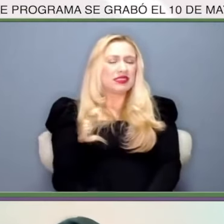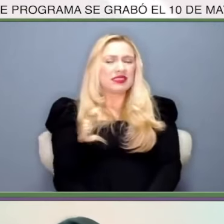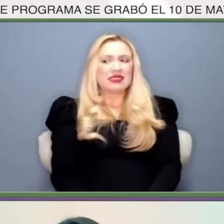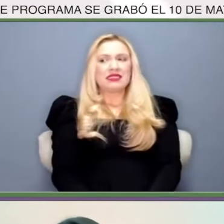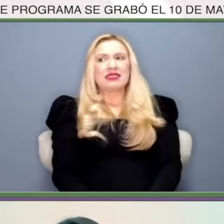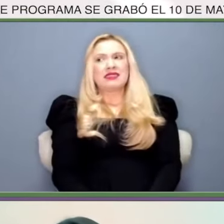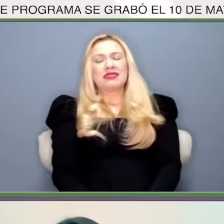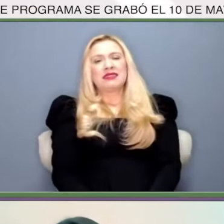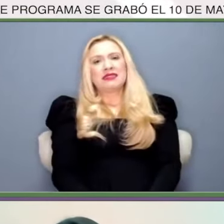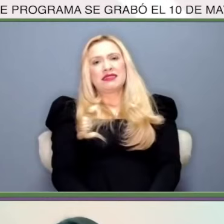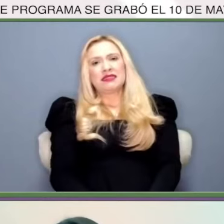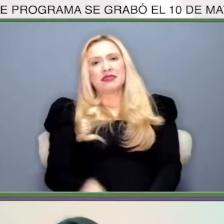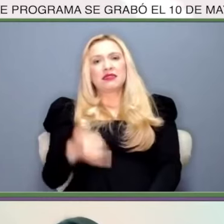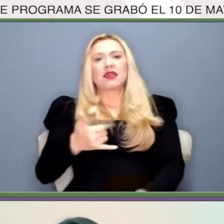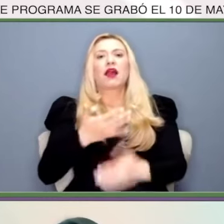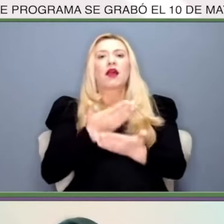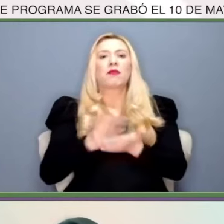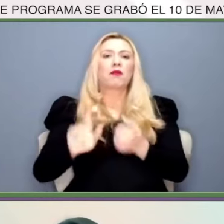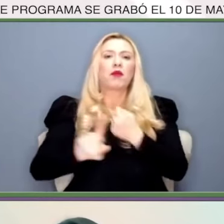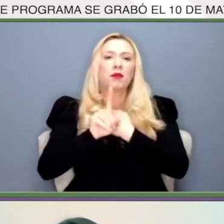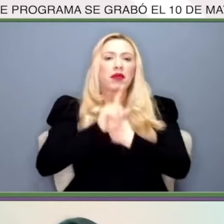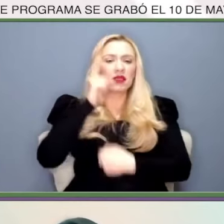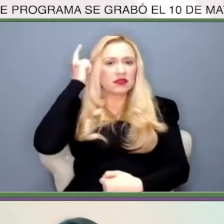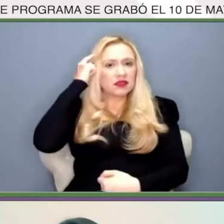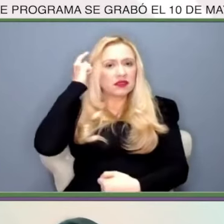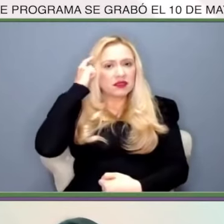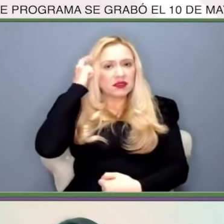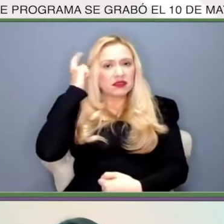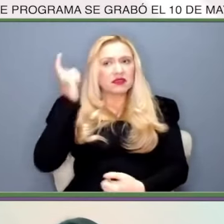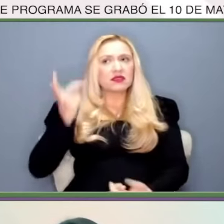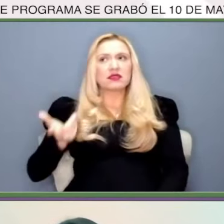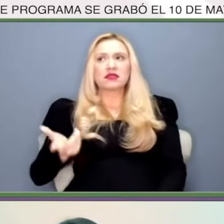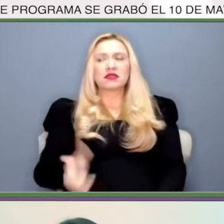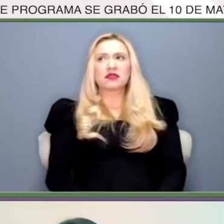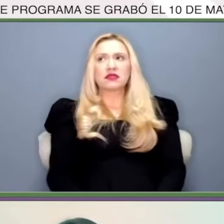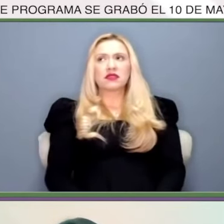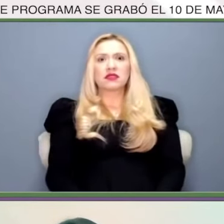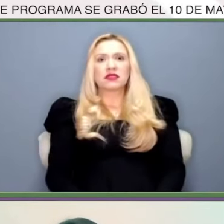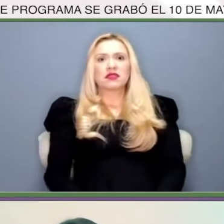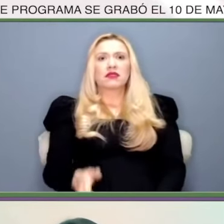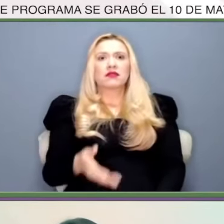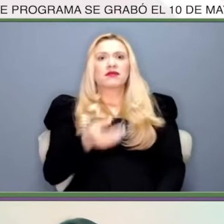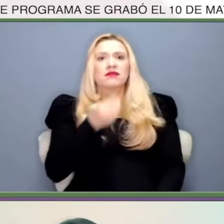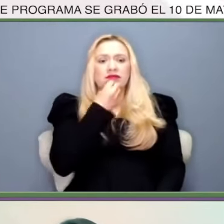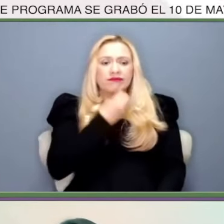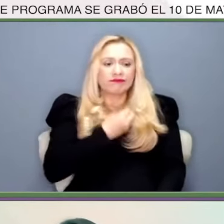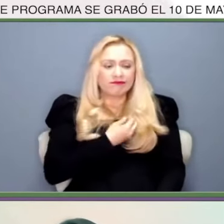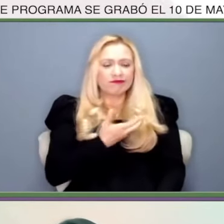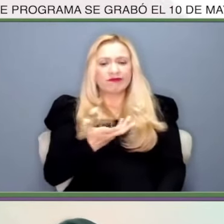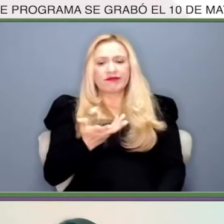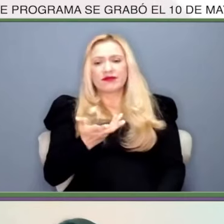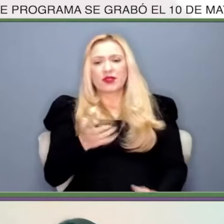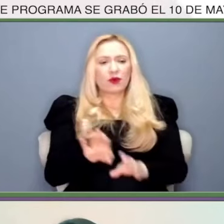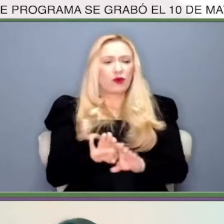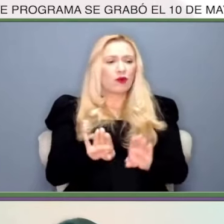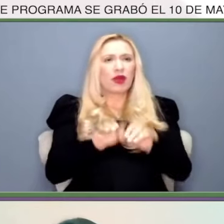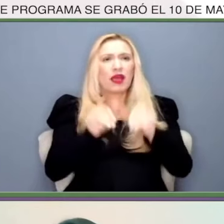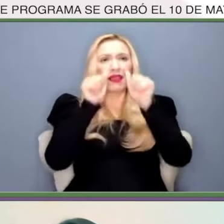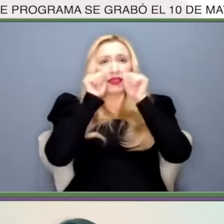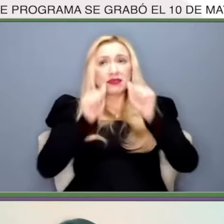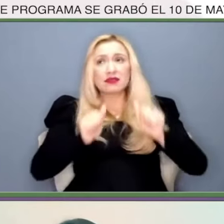también tenía cuestiones de salud mental que tenía que trabajar. Entonces,